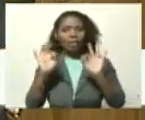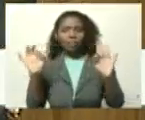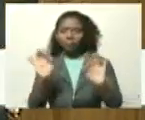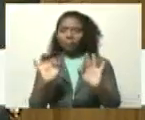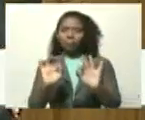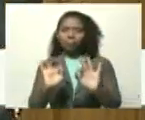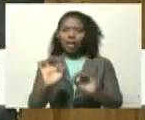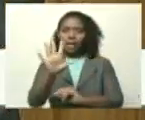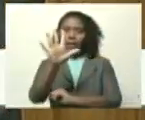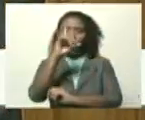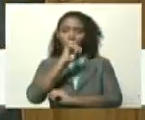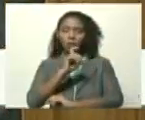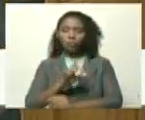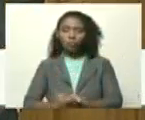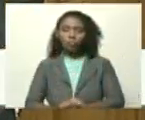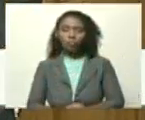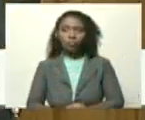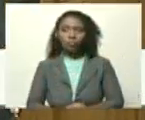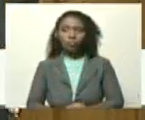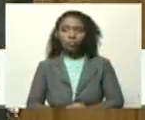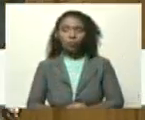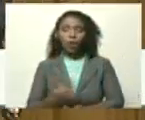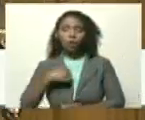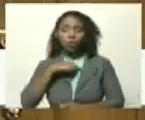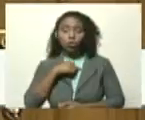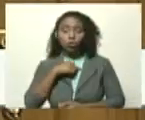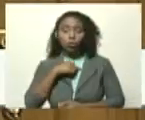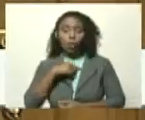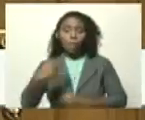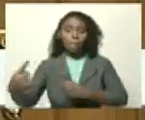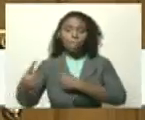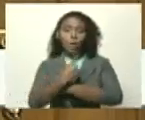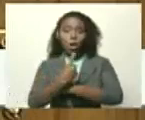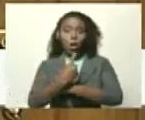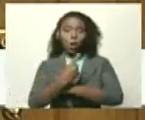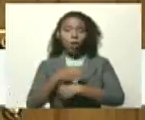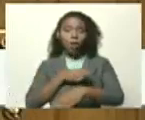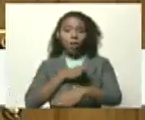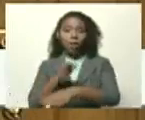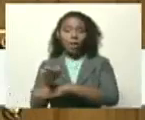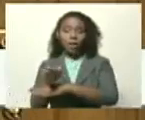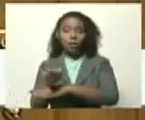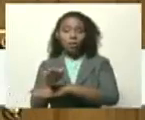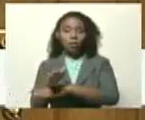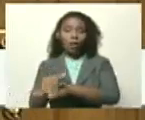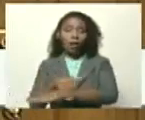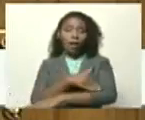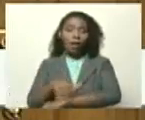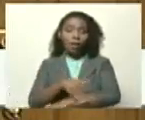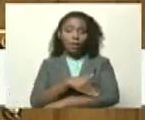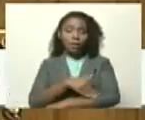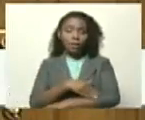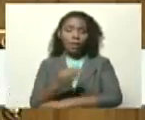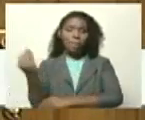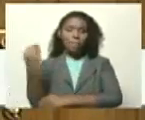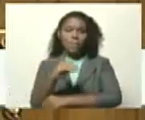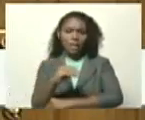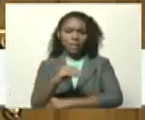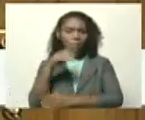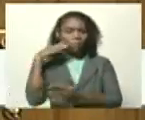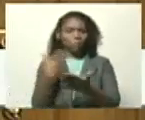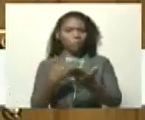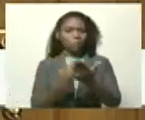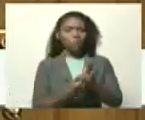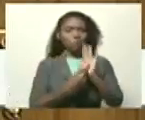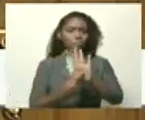en 5 años. Estamos obligados a irnos a las calles, más, a mostrarnos más